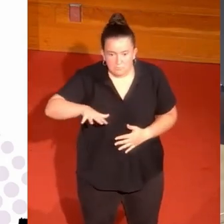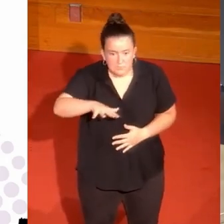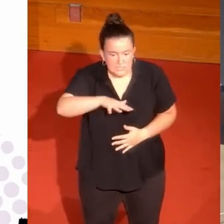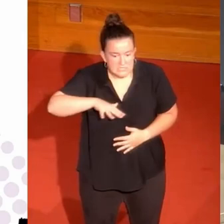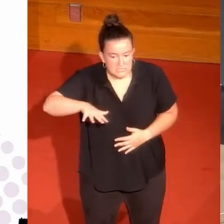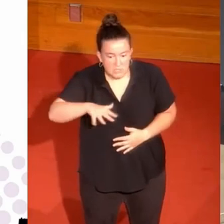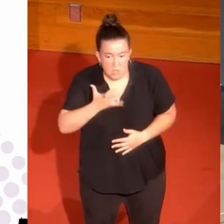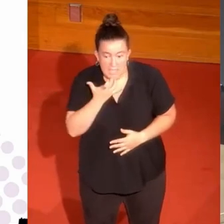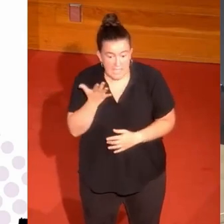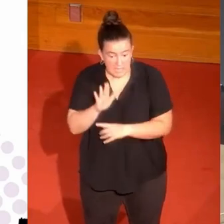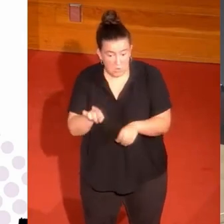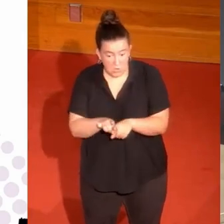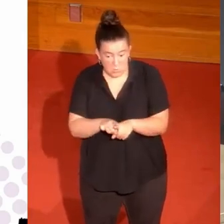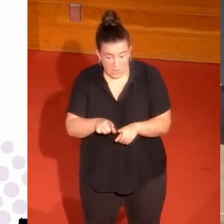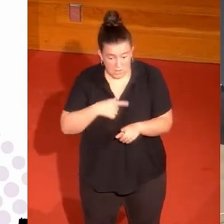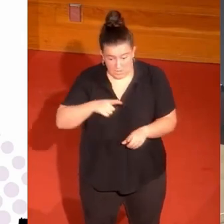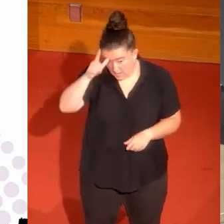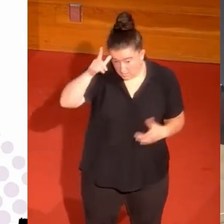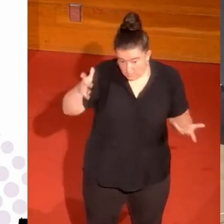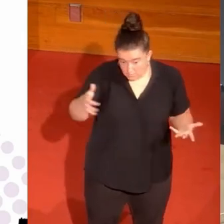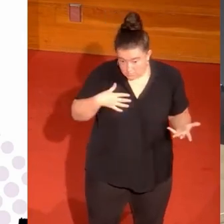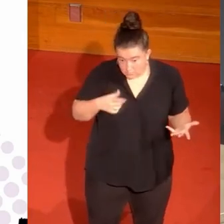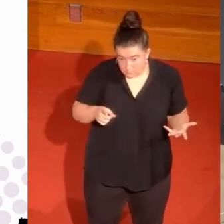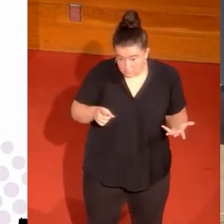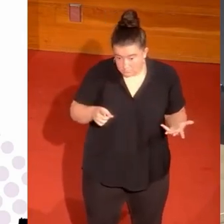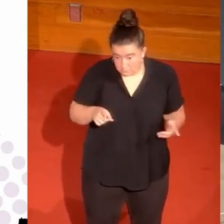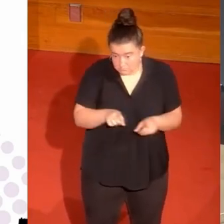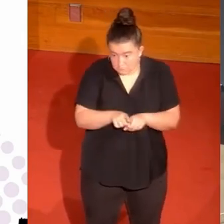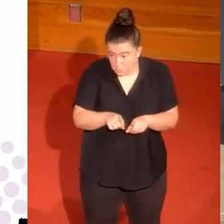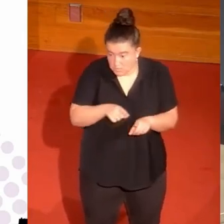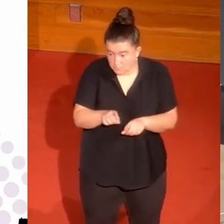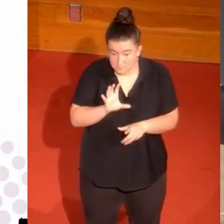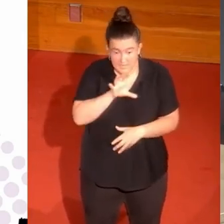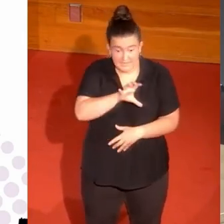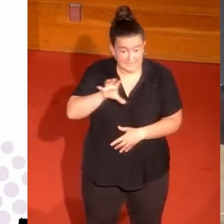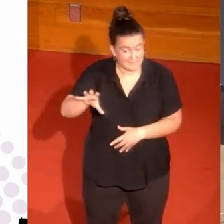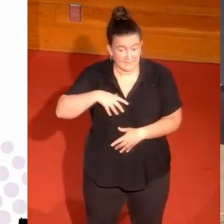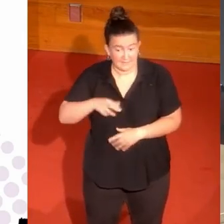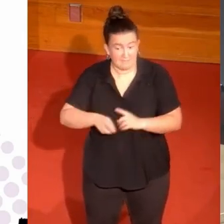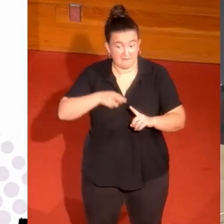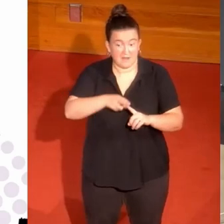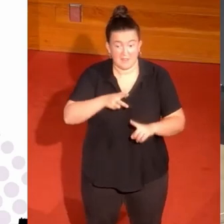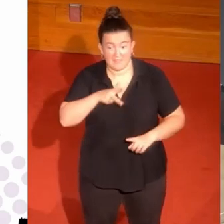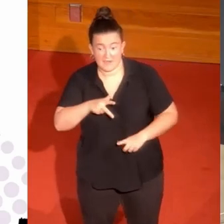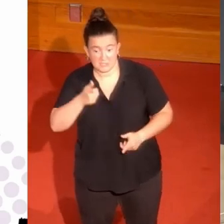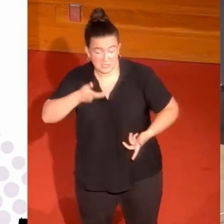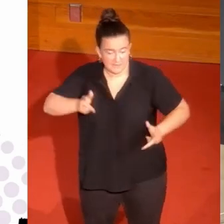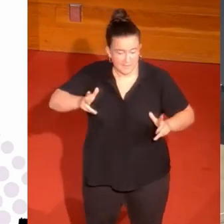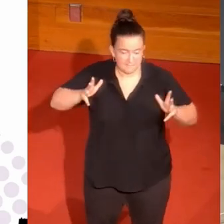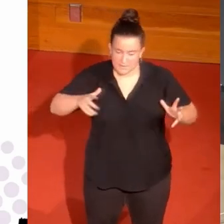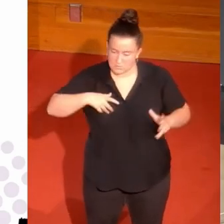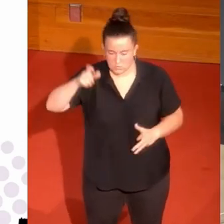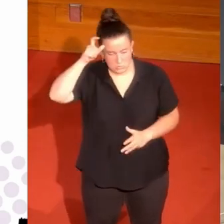reislin no eran los dos países de de referencia de derechos y libertades pero desgraciadamente Turquía se está quedando en